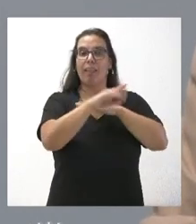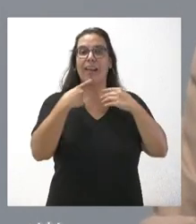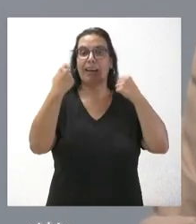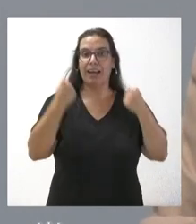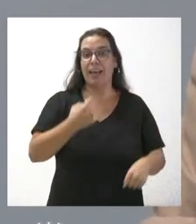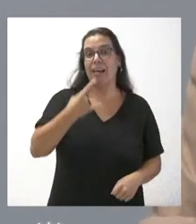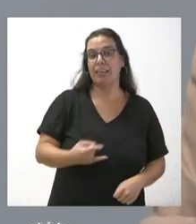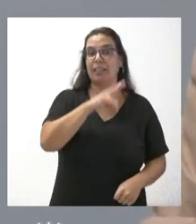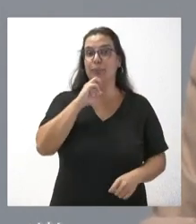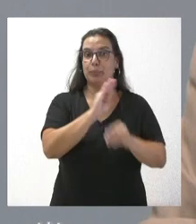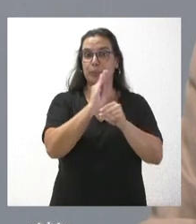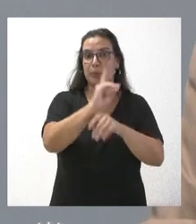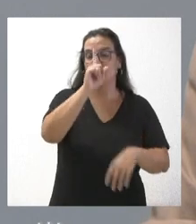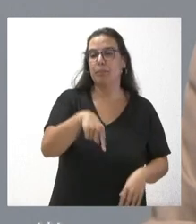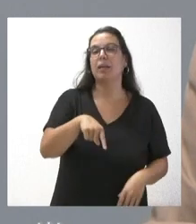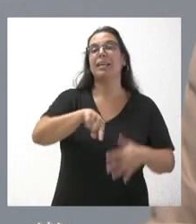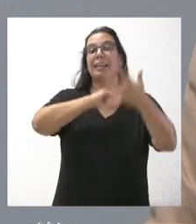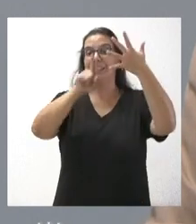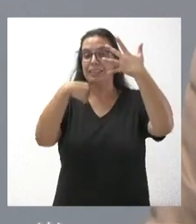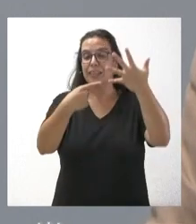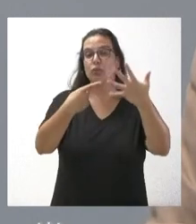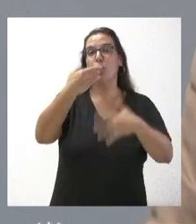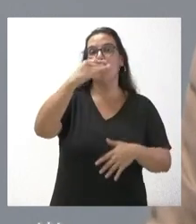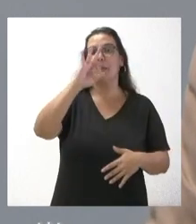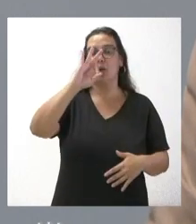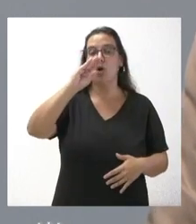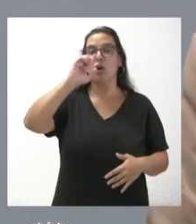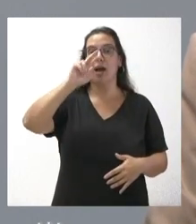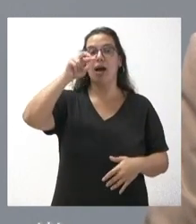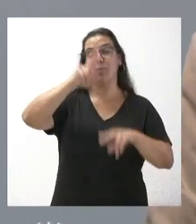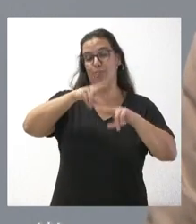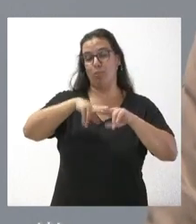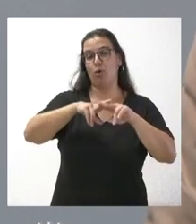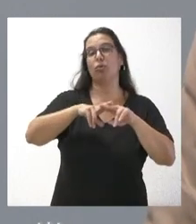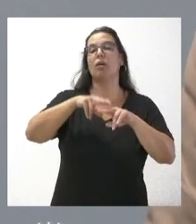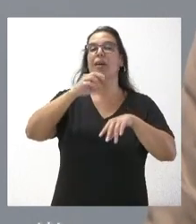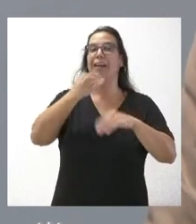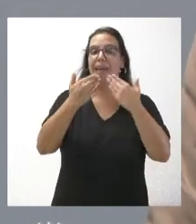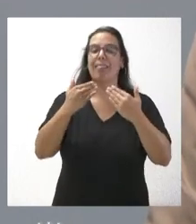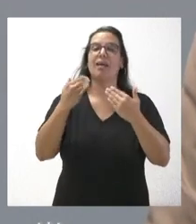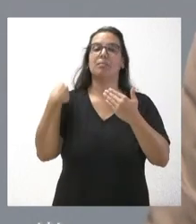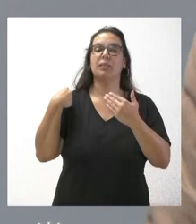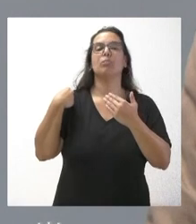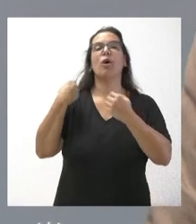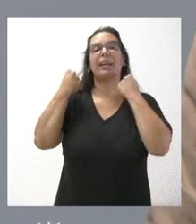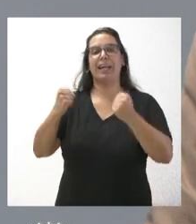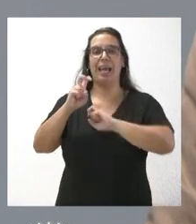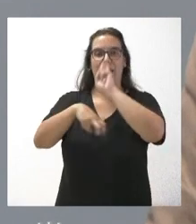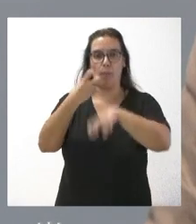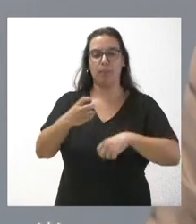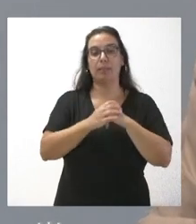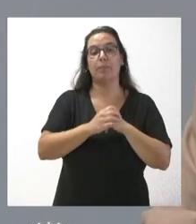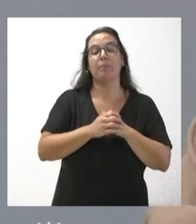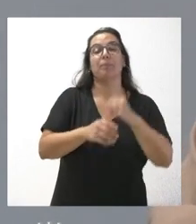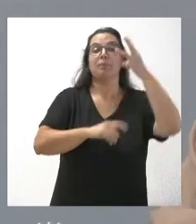Y el sexto, el biocarbón o biochar a través de fuentes renovables. Y el tercero y último de esos